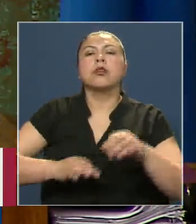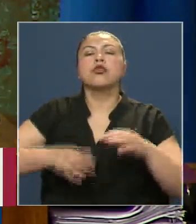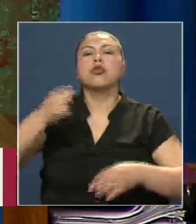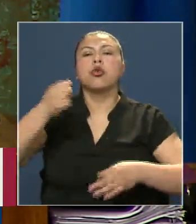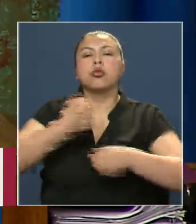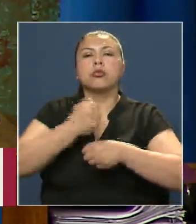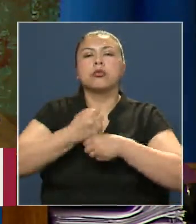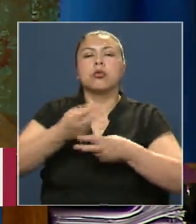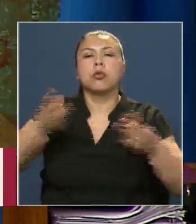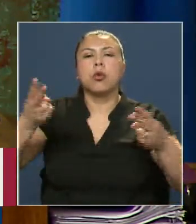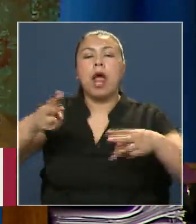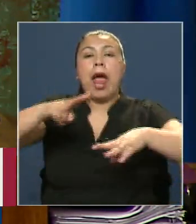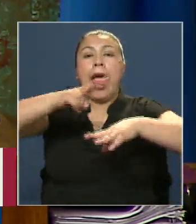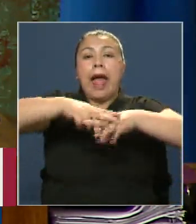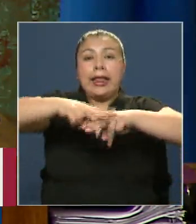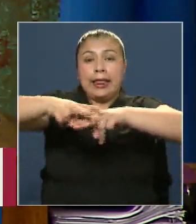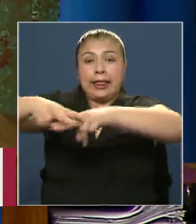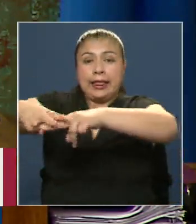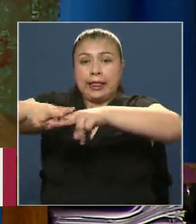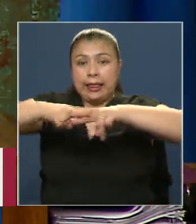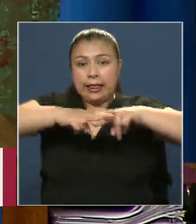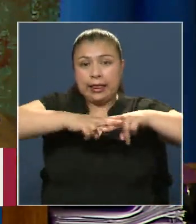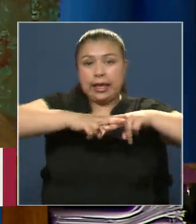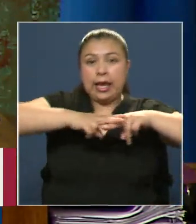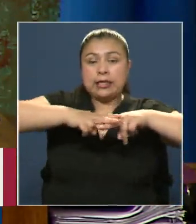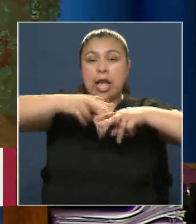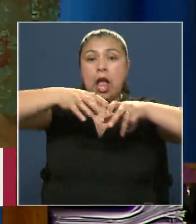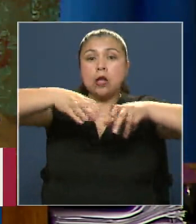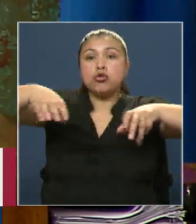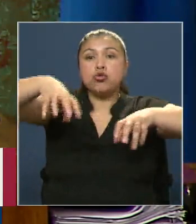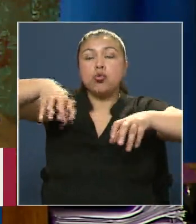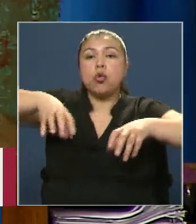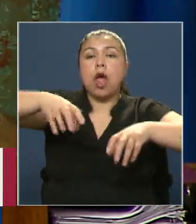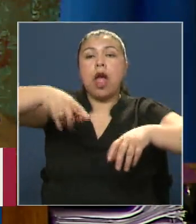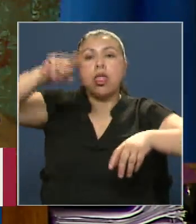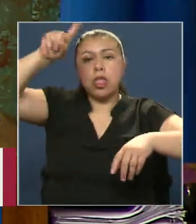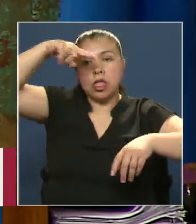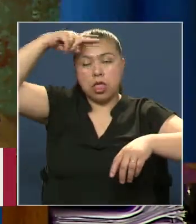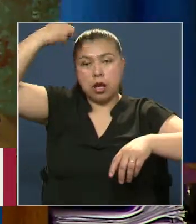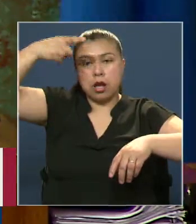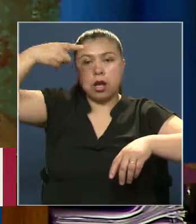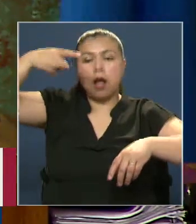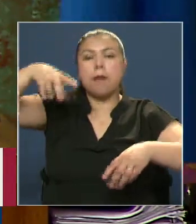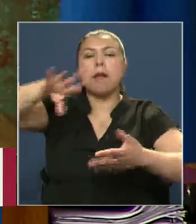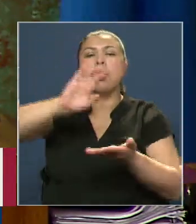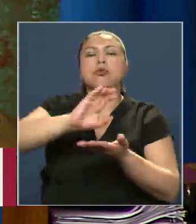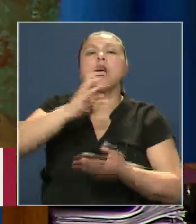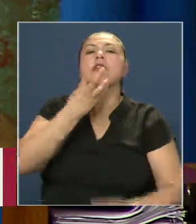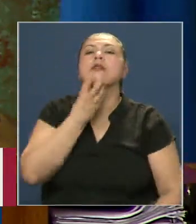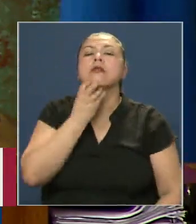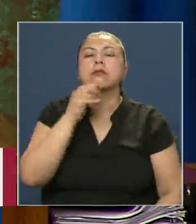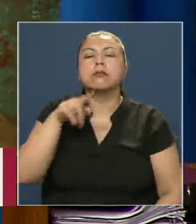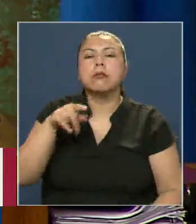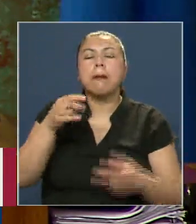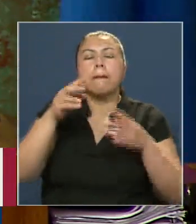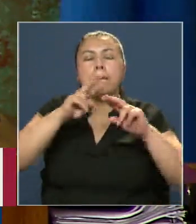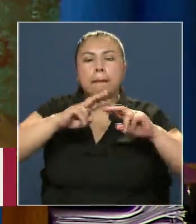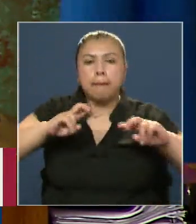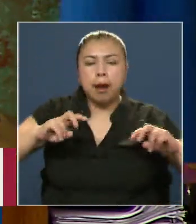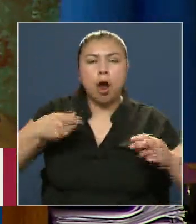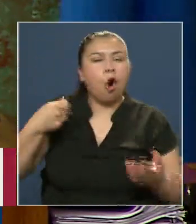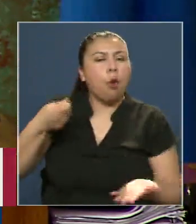de la línea de tren que atraviesa la ciudad de Calama, región de Antofagasta, con el objeto de estudiar la factibilidad técnica y las formas